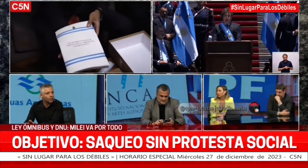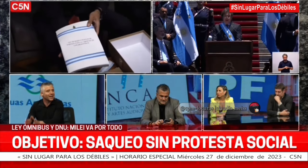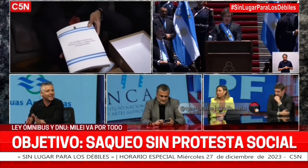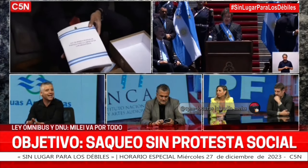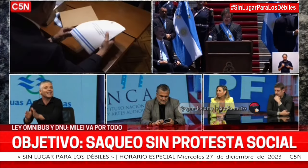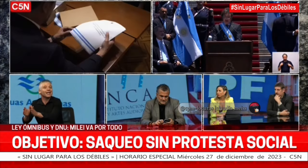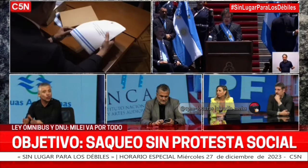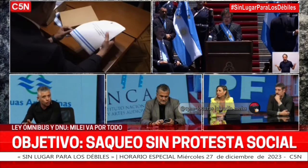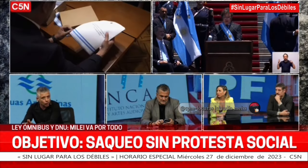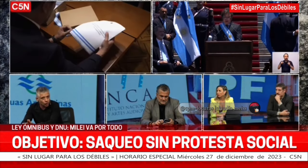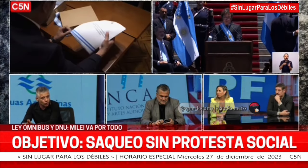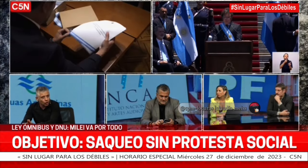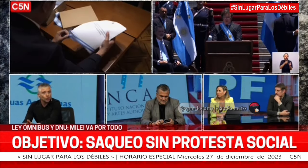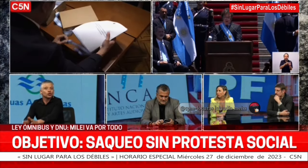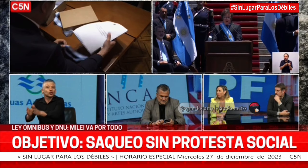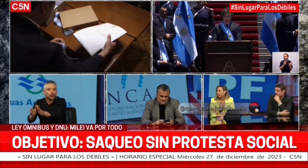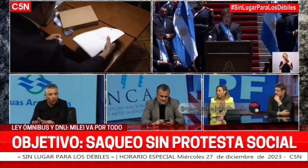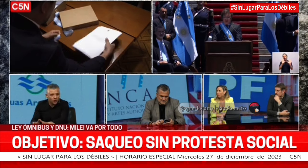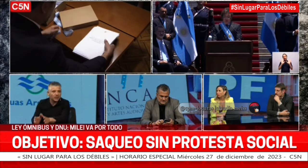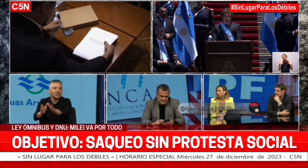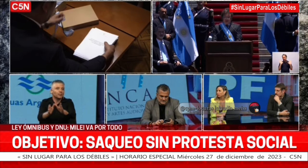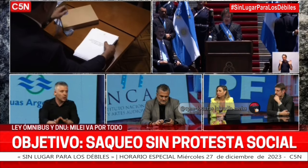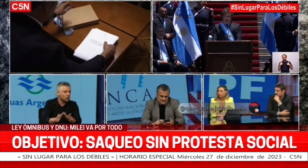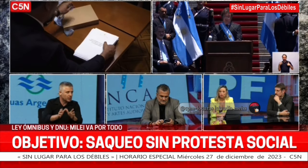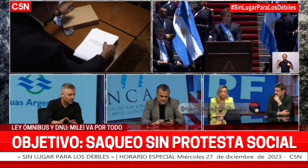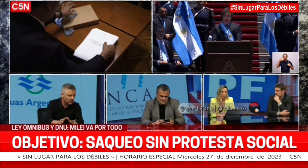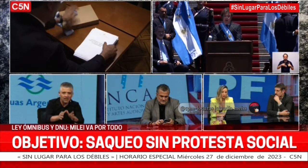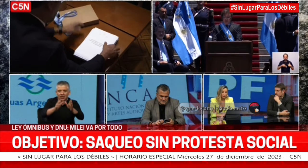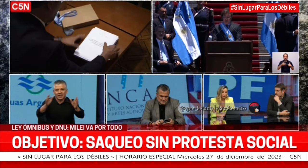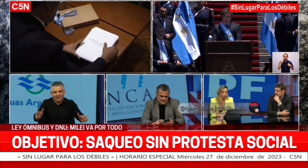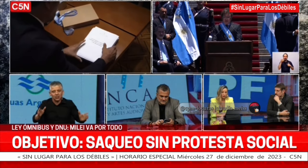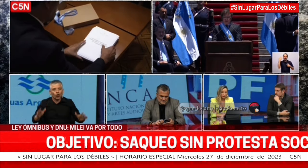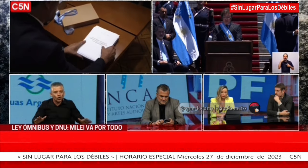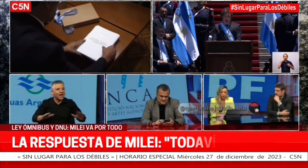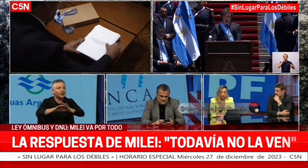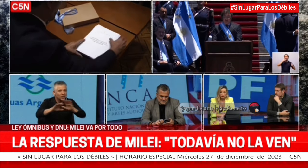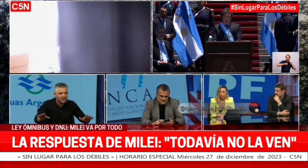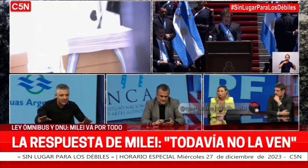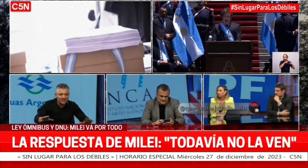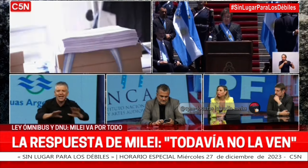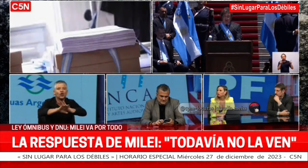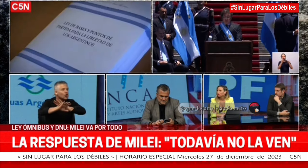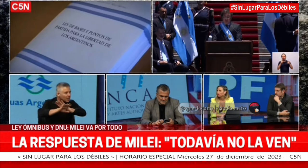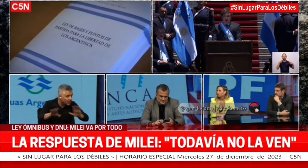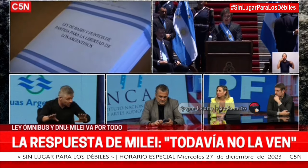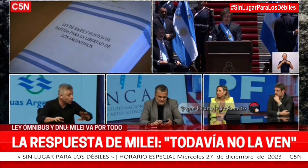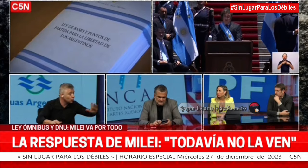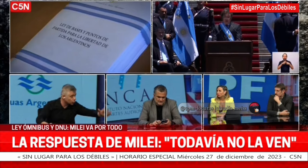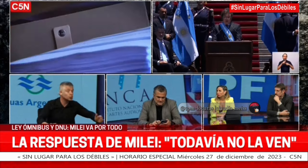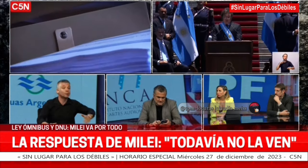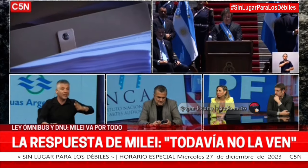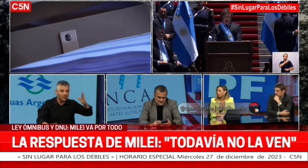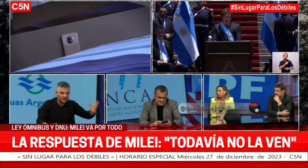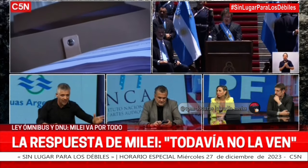capitales extranjeros para que hagan negocio sobre la población argentina. Es decir, hoy Aerolíneas Argentinas, lo que